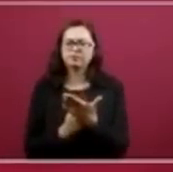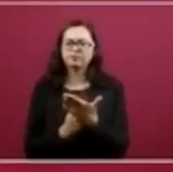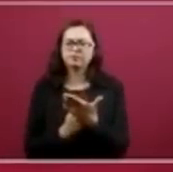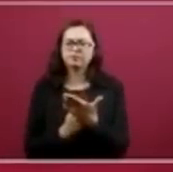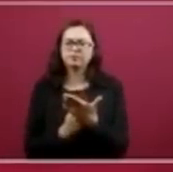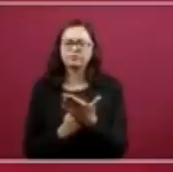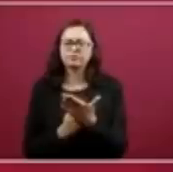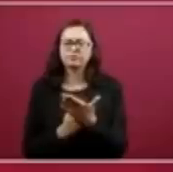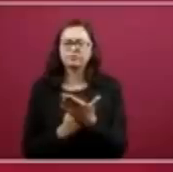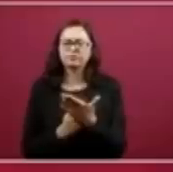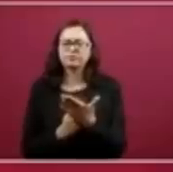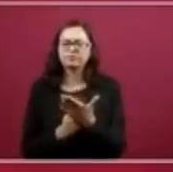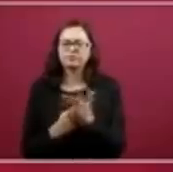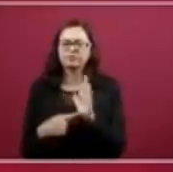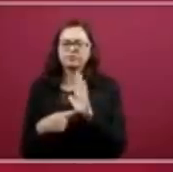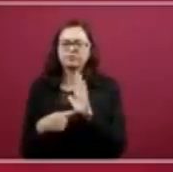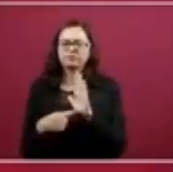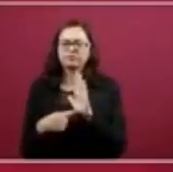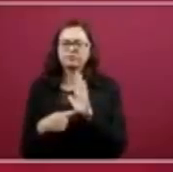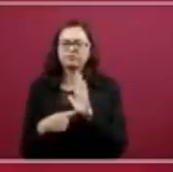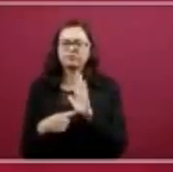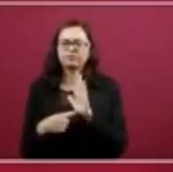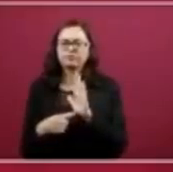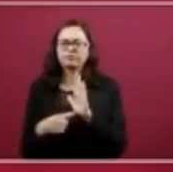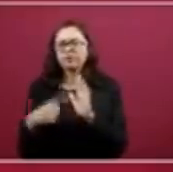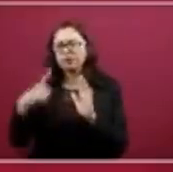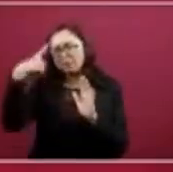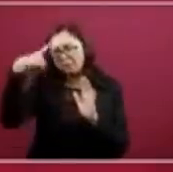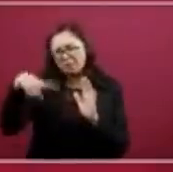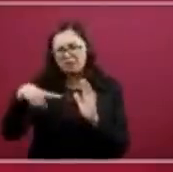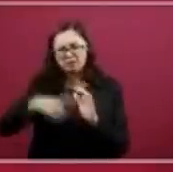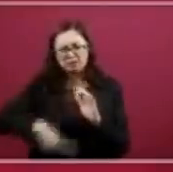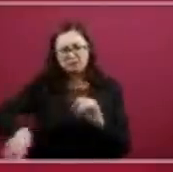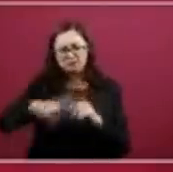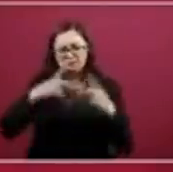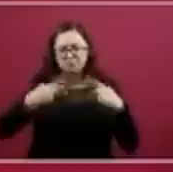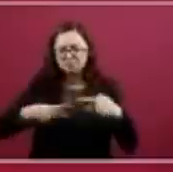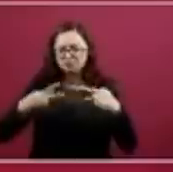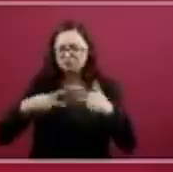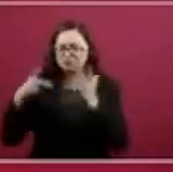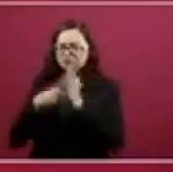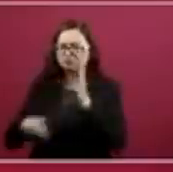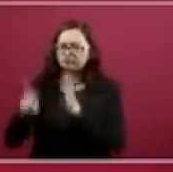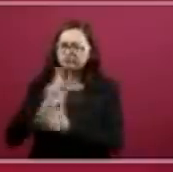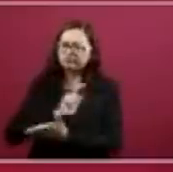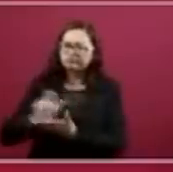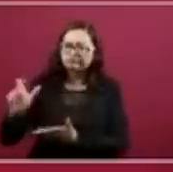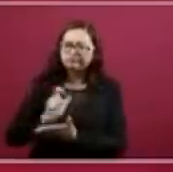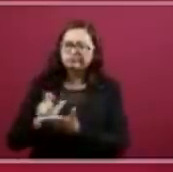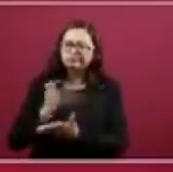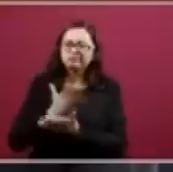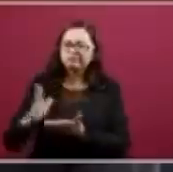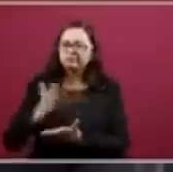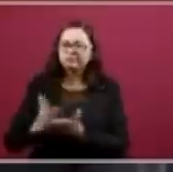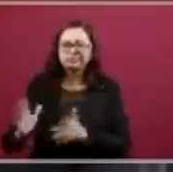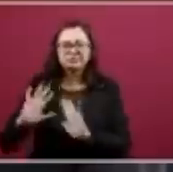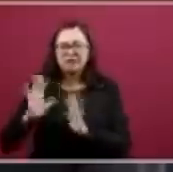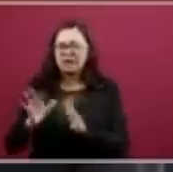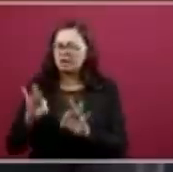que la gente pudiese terminar de pagar sus departamentos, porque la queja